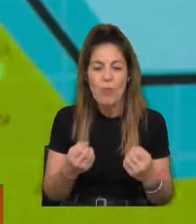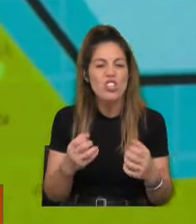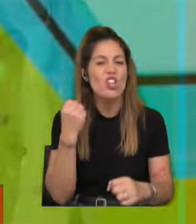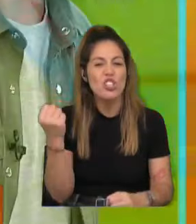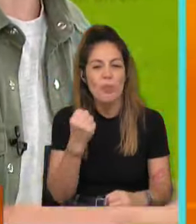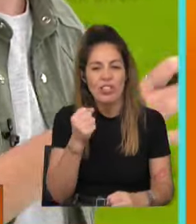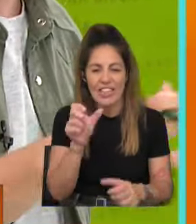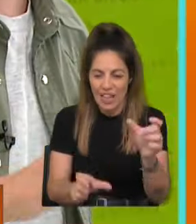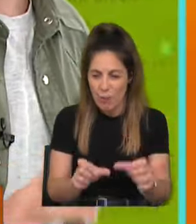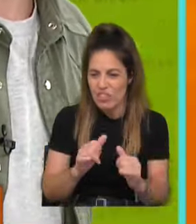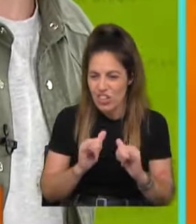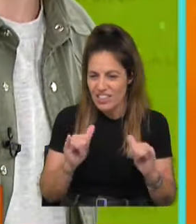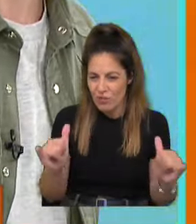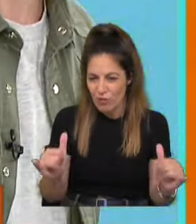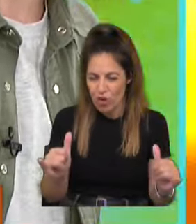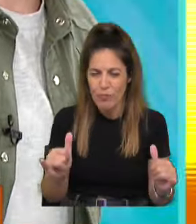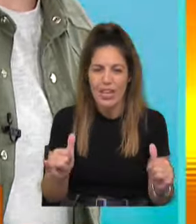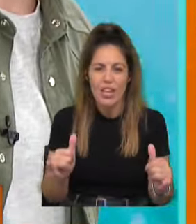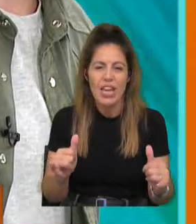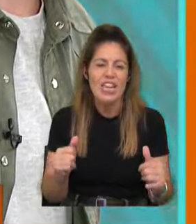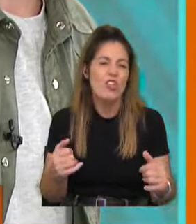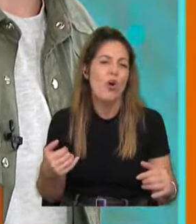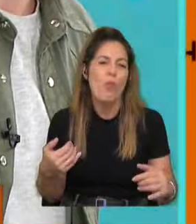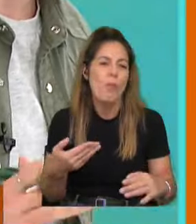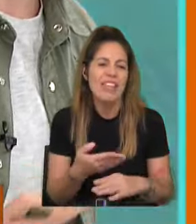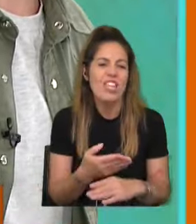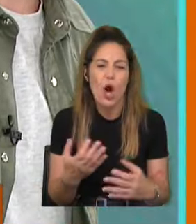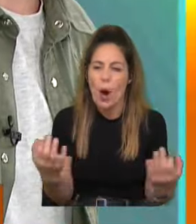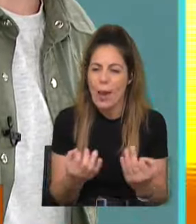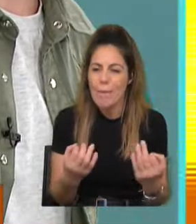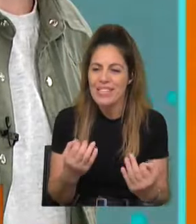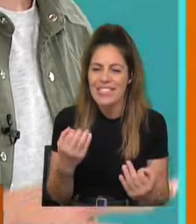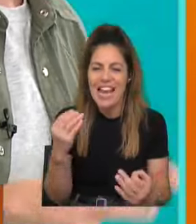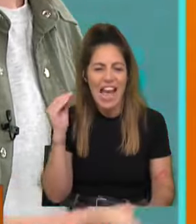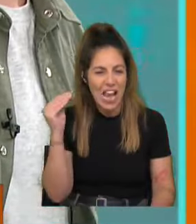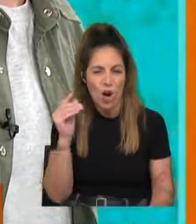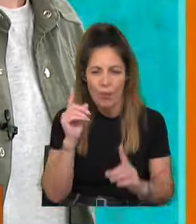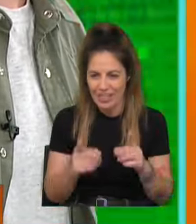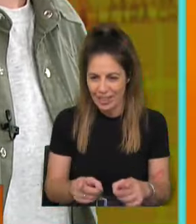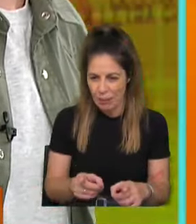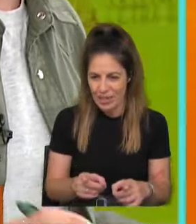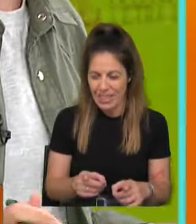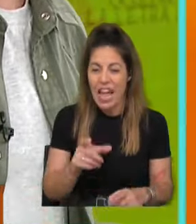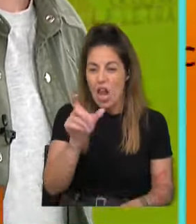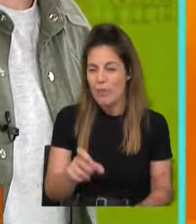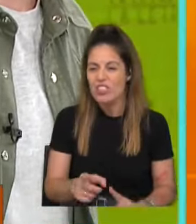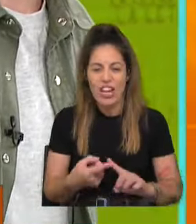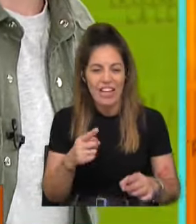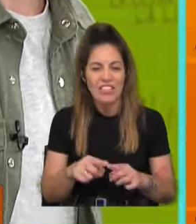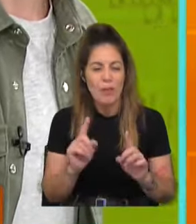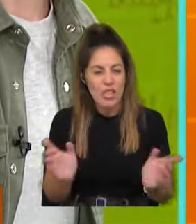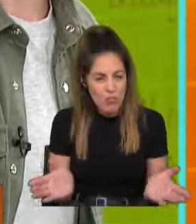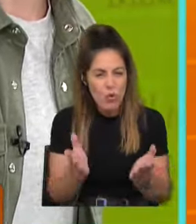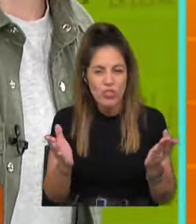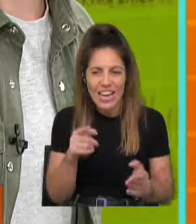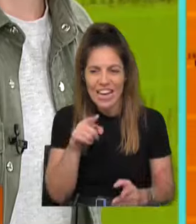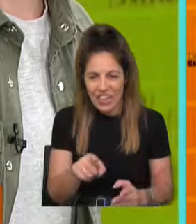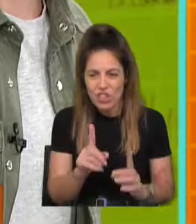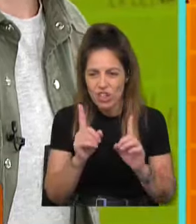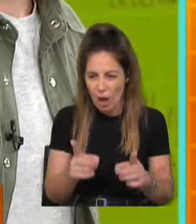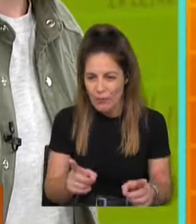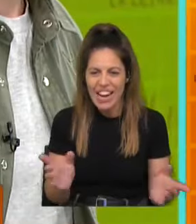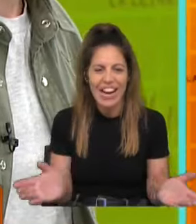que la gente se informe un capaz como un llamado especial a la gente joven que también nos comprende esto y a las personas que están relacionadas Bueno también impulsar a que ellos formen